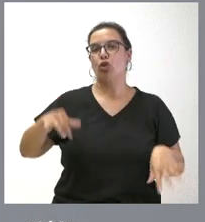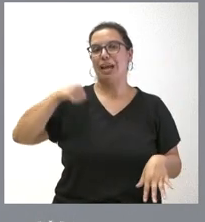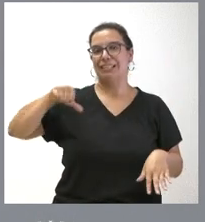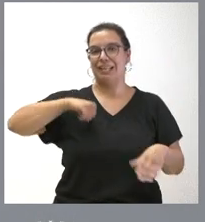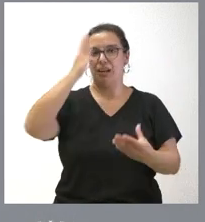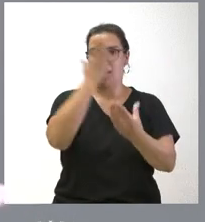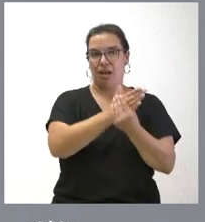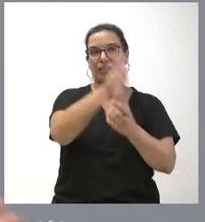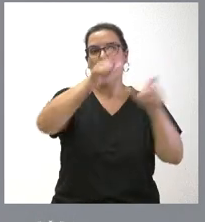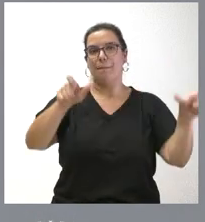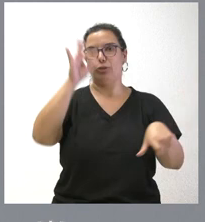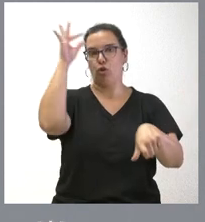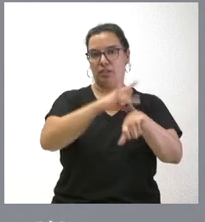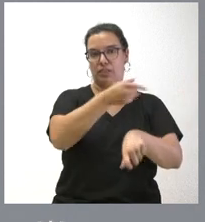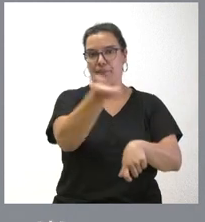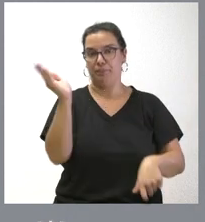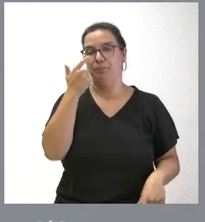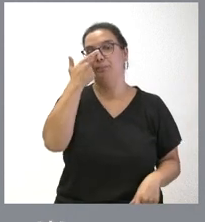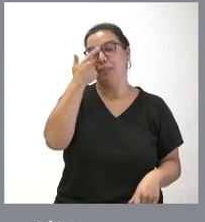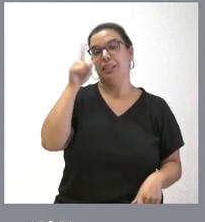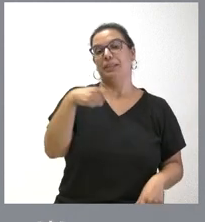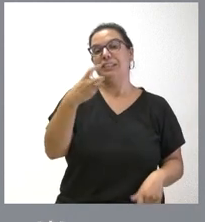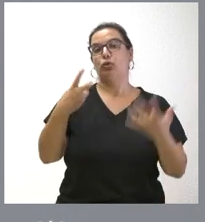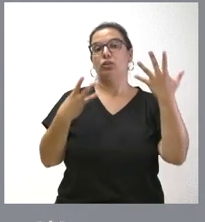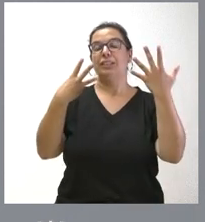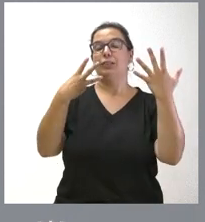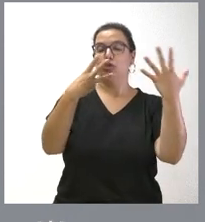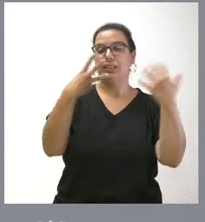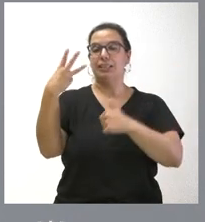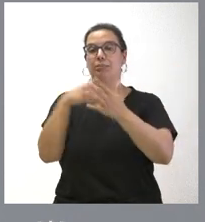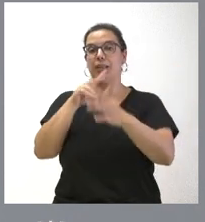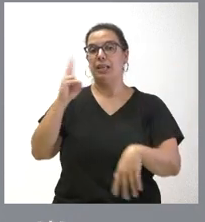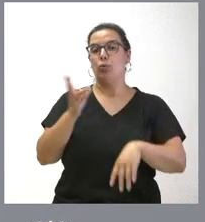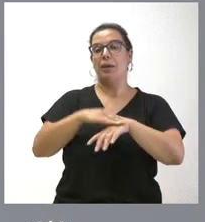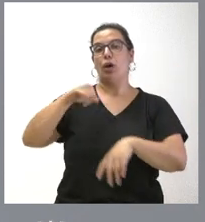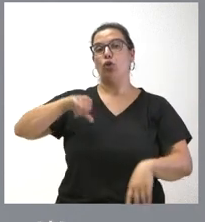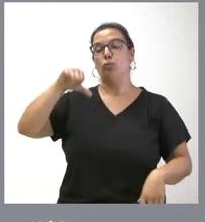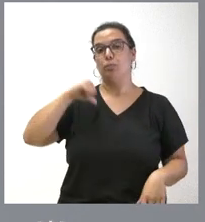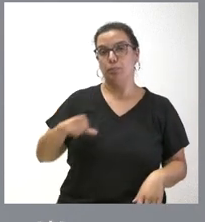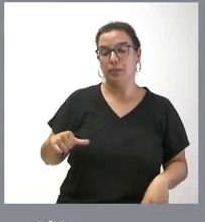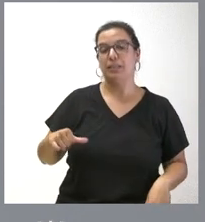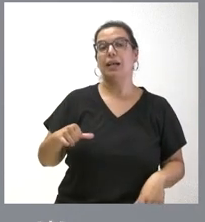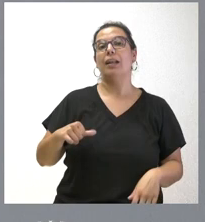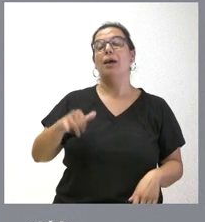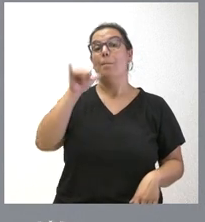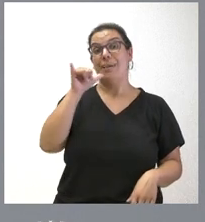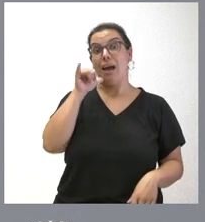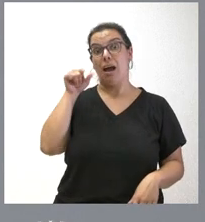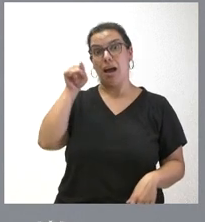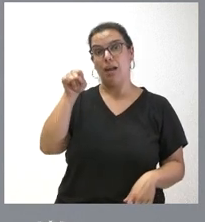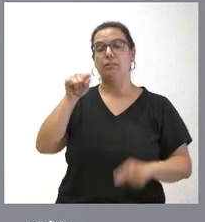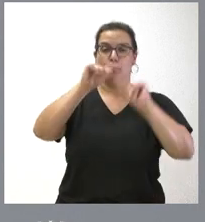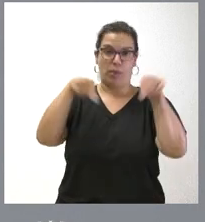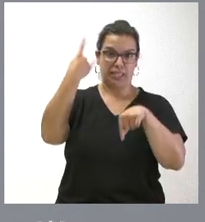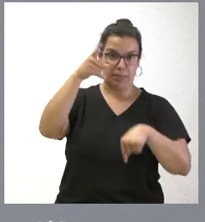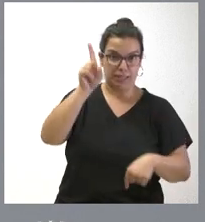de pacientes Asimismo 387.000 euros para el hospital Virgen de castañar en béjar también Salamanca